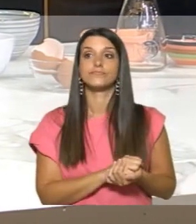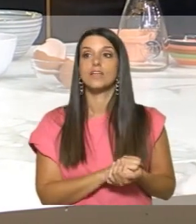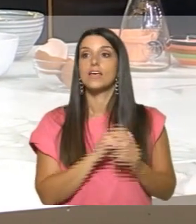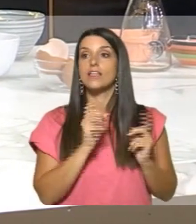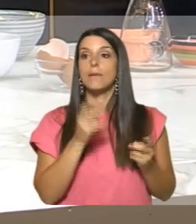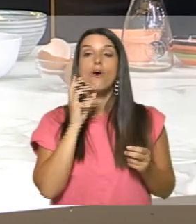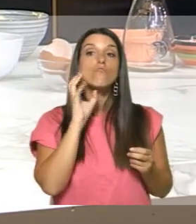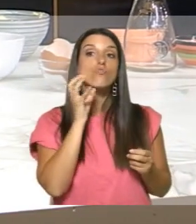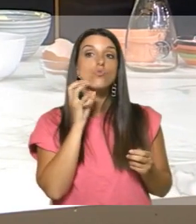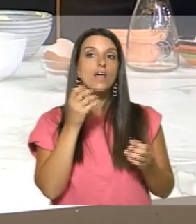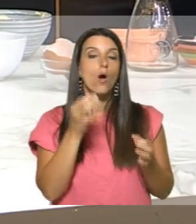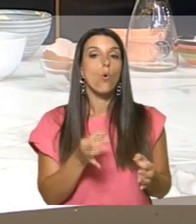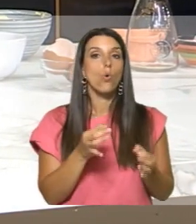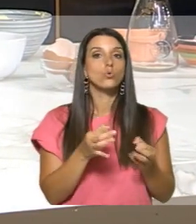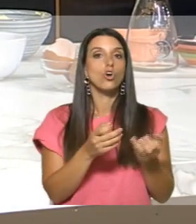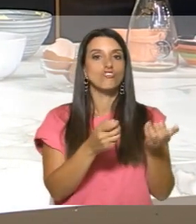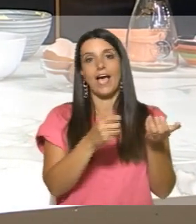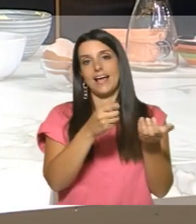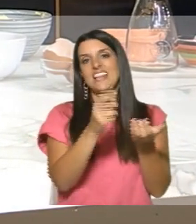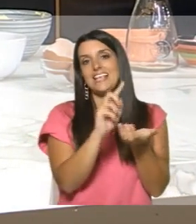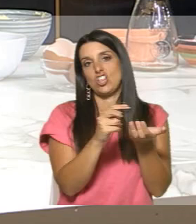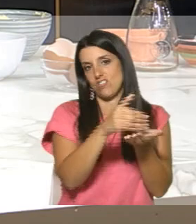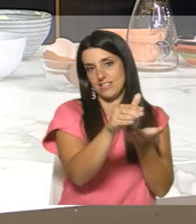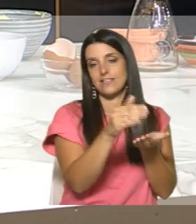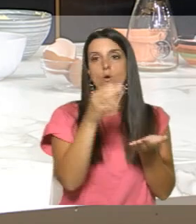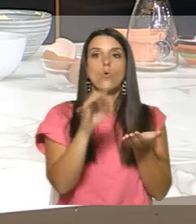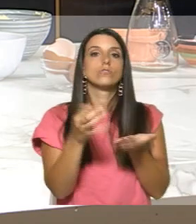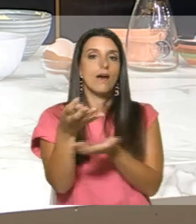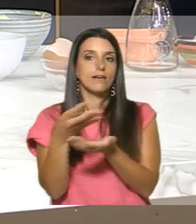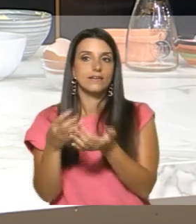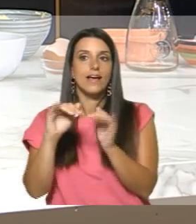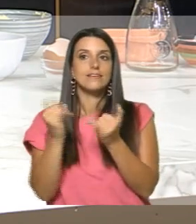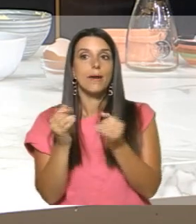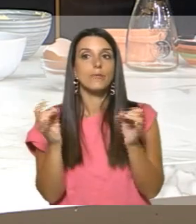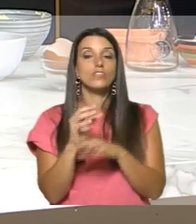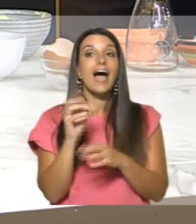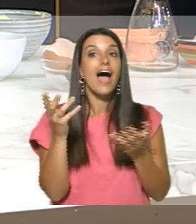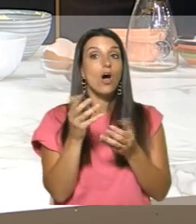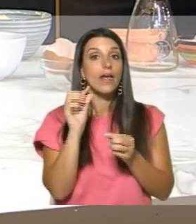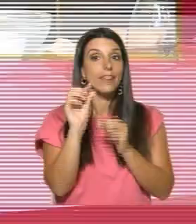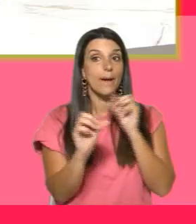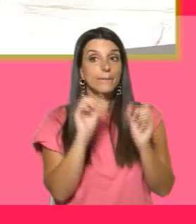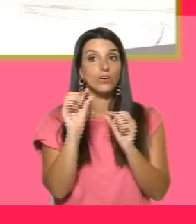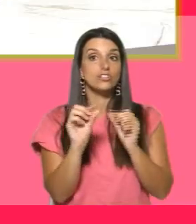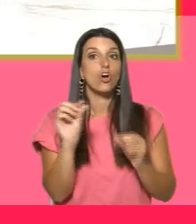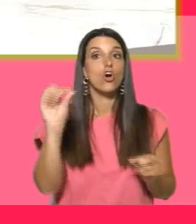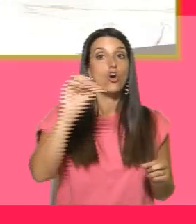la fruta que la colé y un poquito de harina. Entonces, ya le pasamos la harina. Le vas a ir agregando parte de este ron